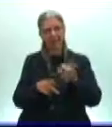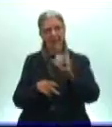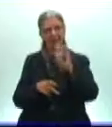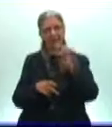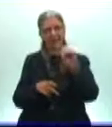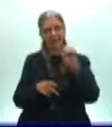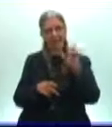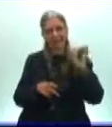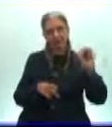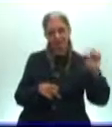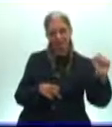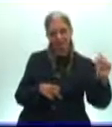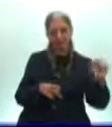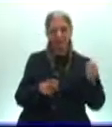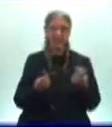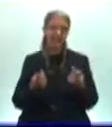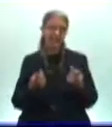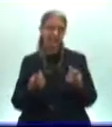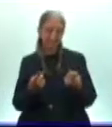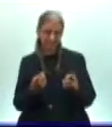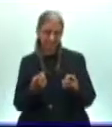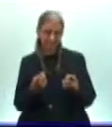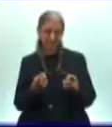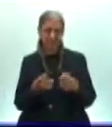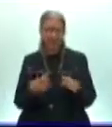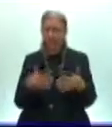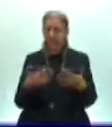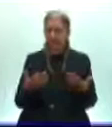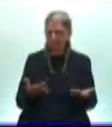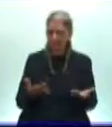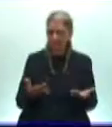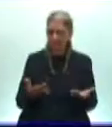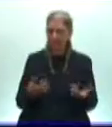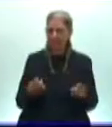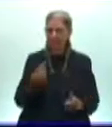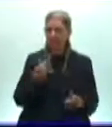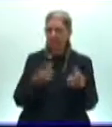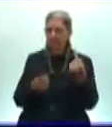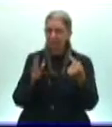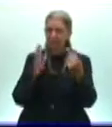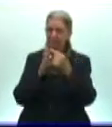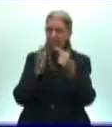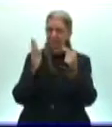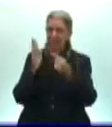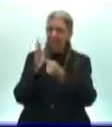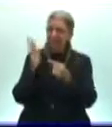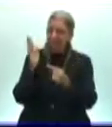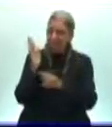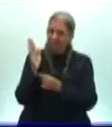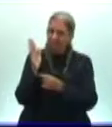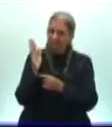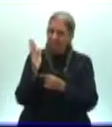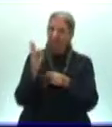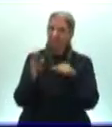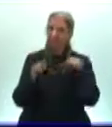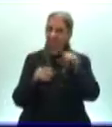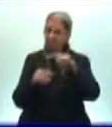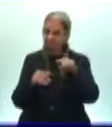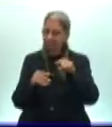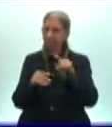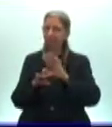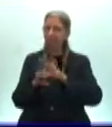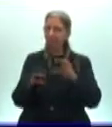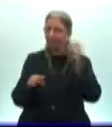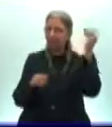inecuación es necesario tener en cuenta algunas propiedades que ustedes conocen desde